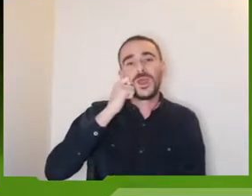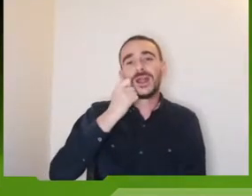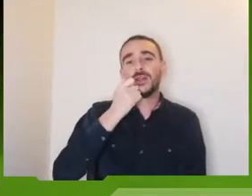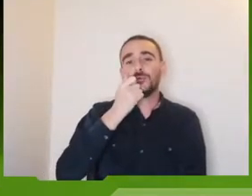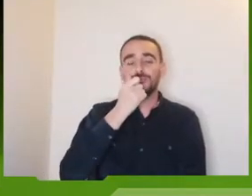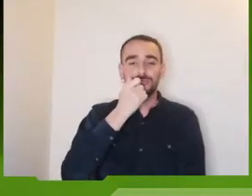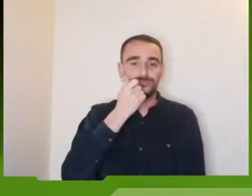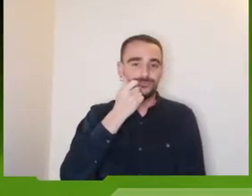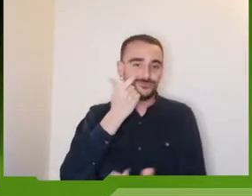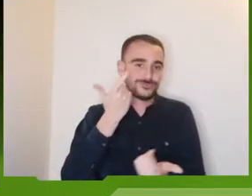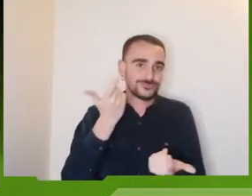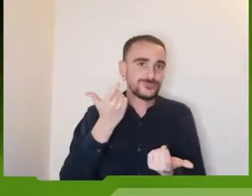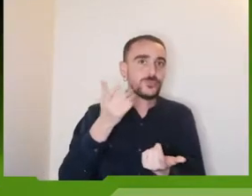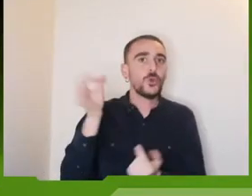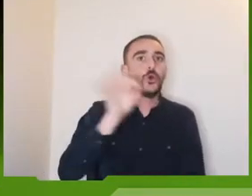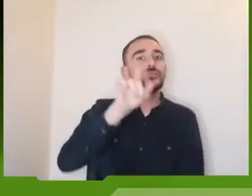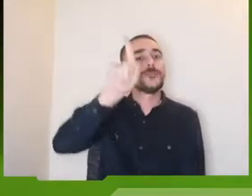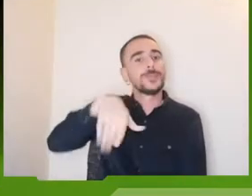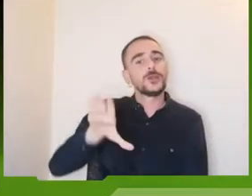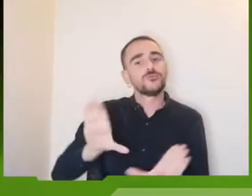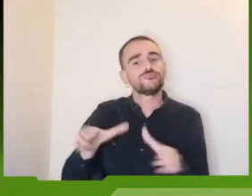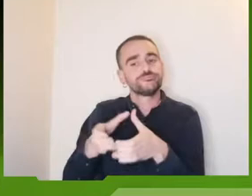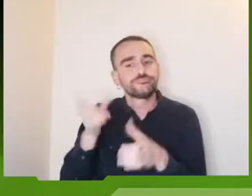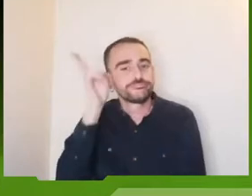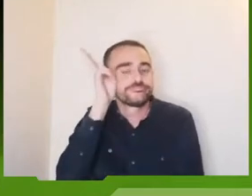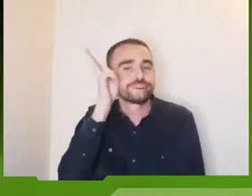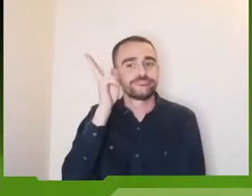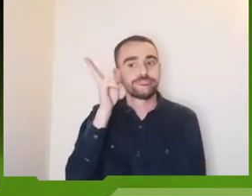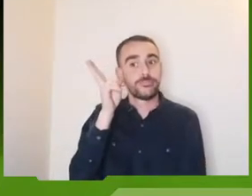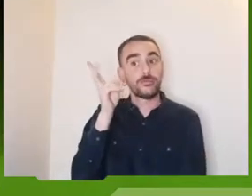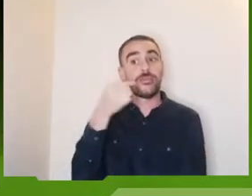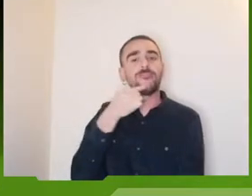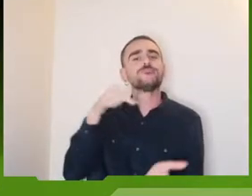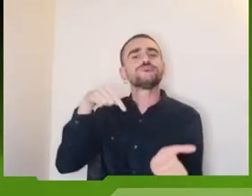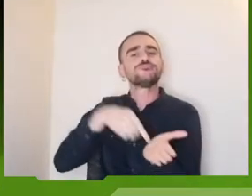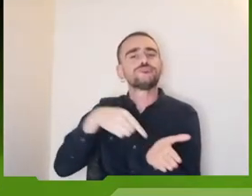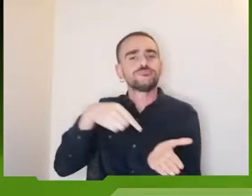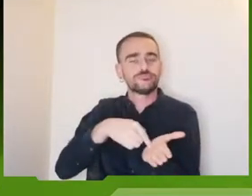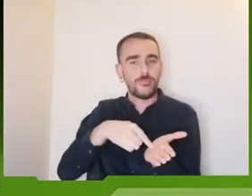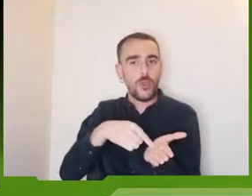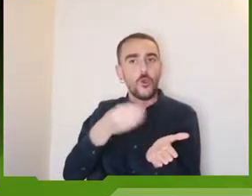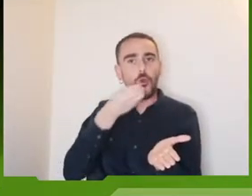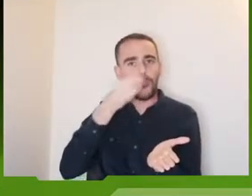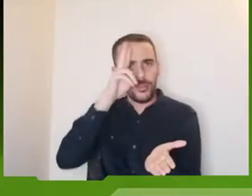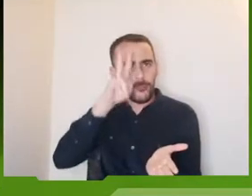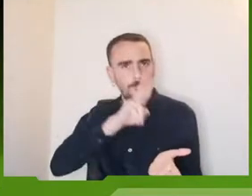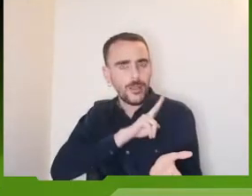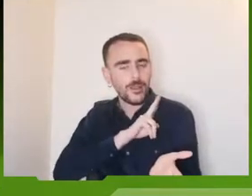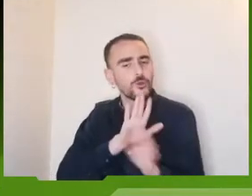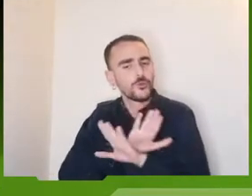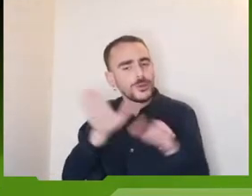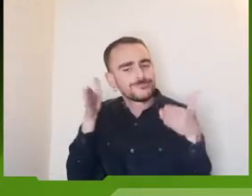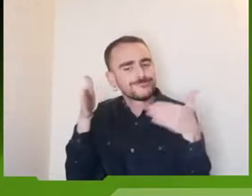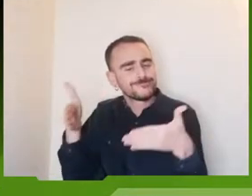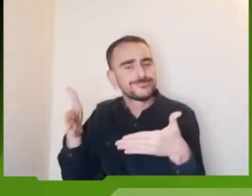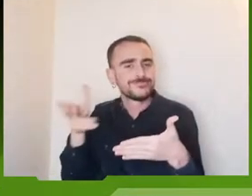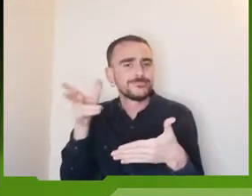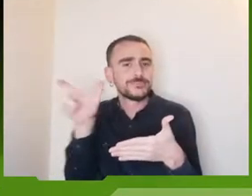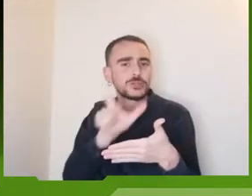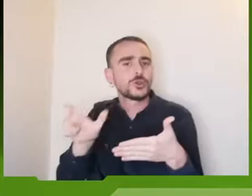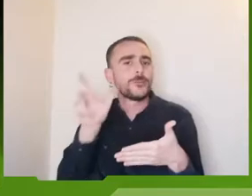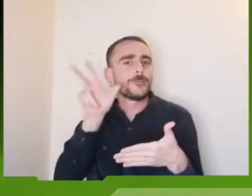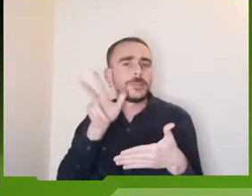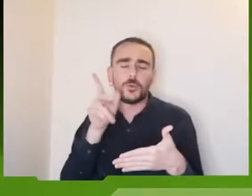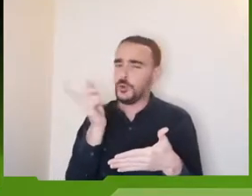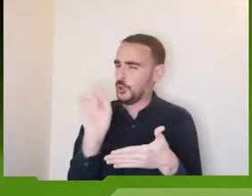reivindican que el veganismo obviamente no es para personas únicamente privilegiadas.